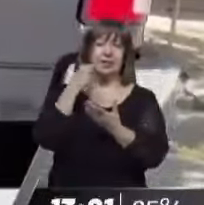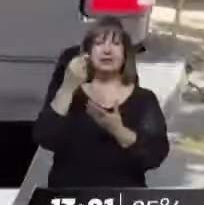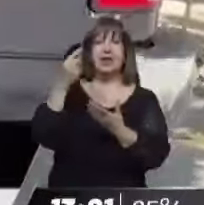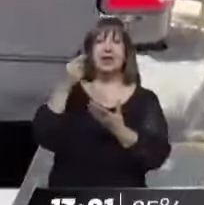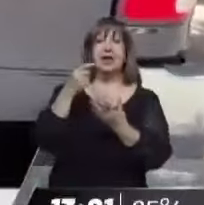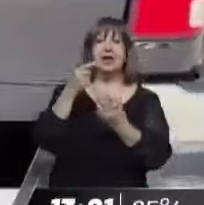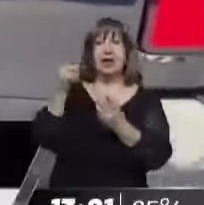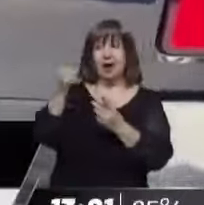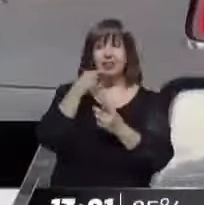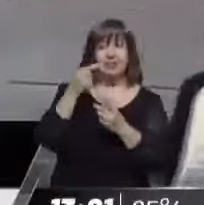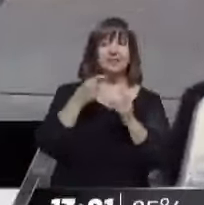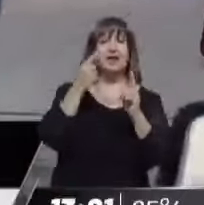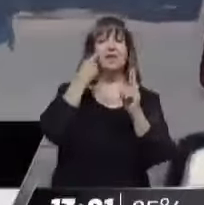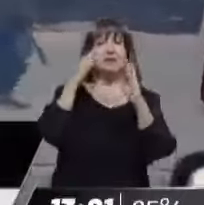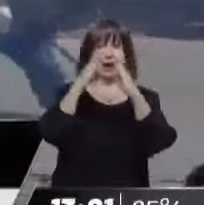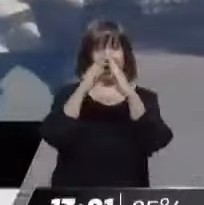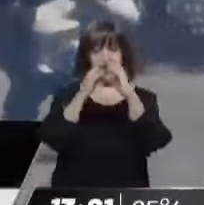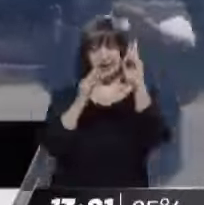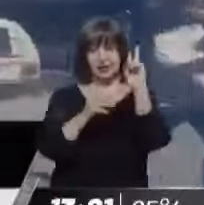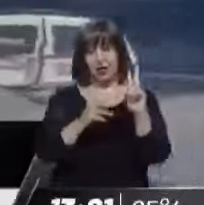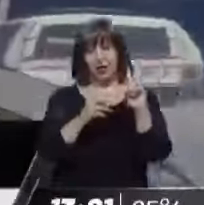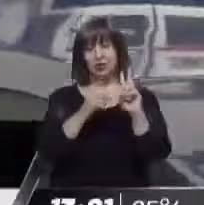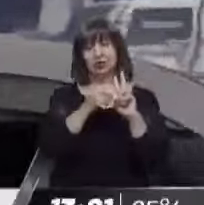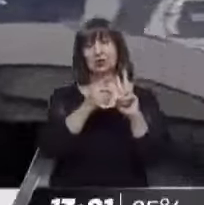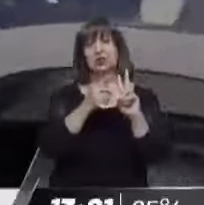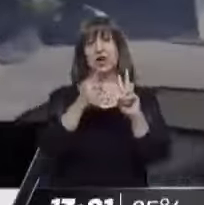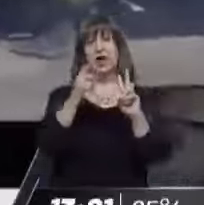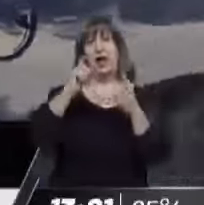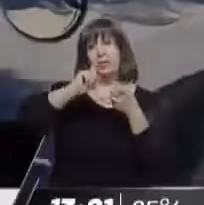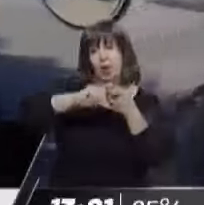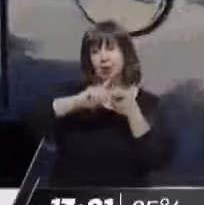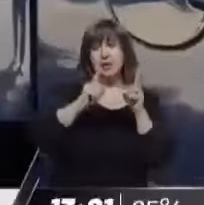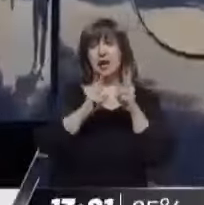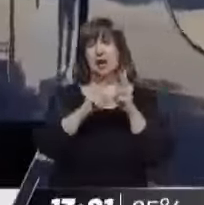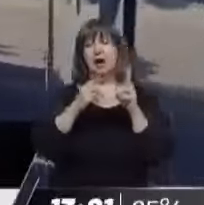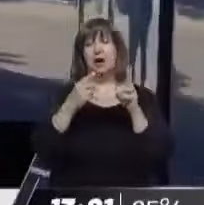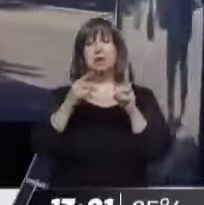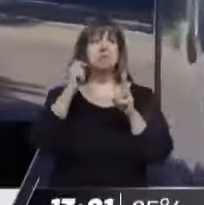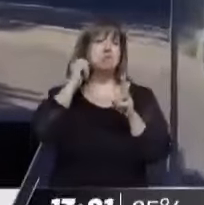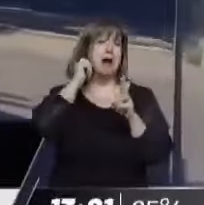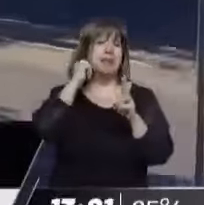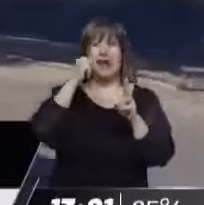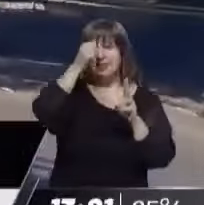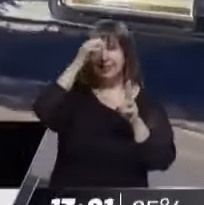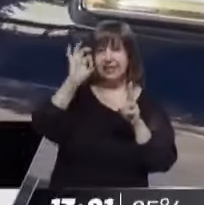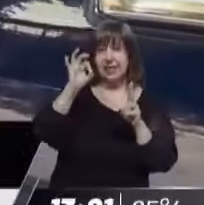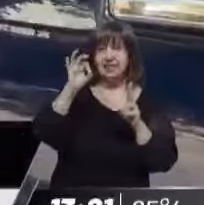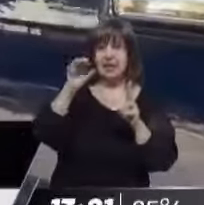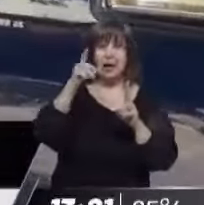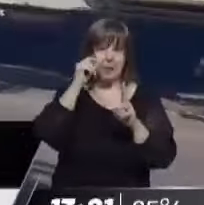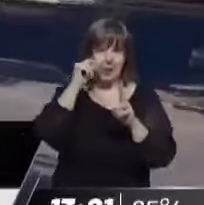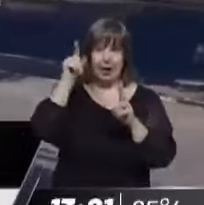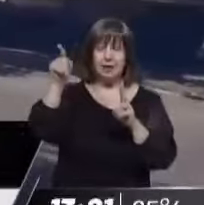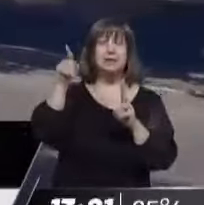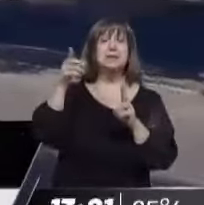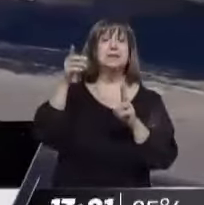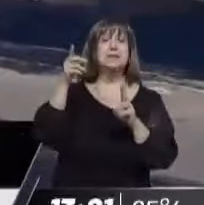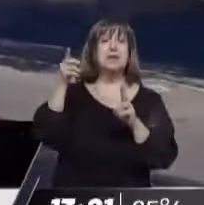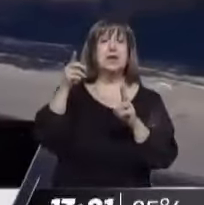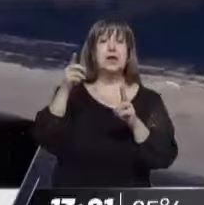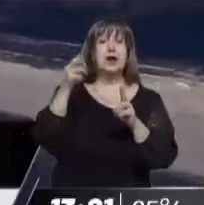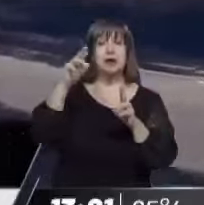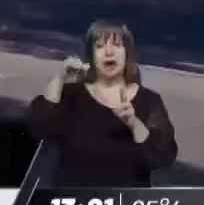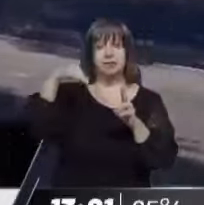dos personas, en principio, que sería el señor con la esposa, un hombre, dicen, de aproximadamente 60 años, y, bueno, una Ram